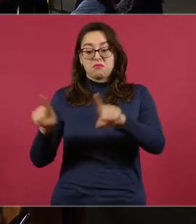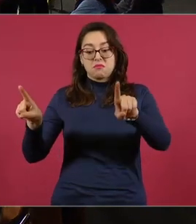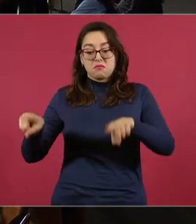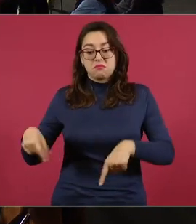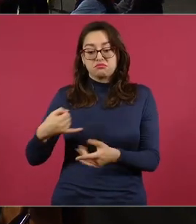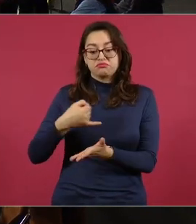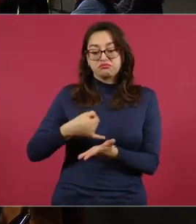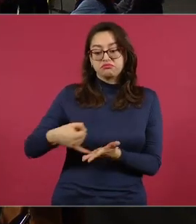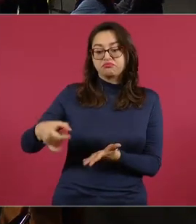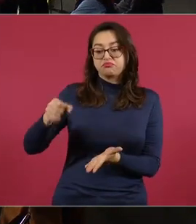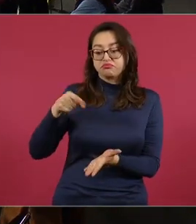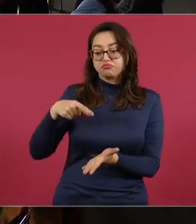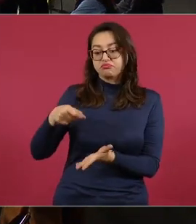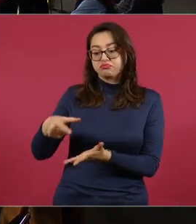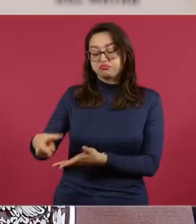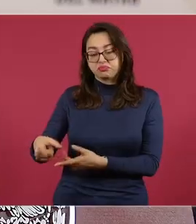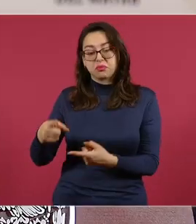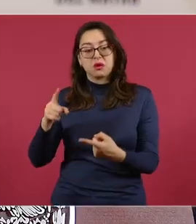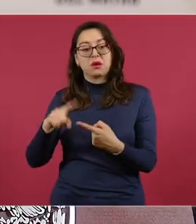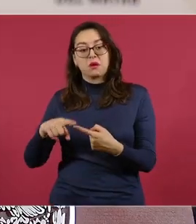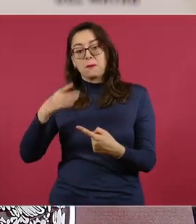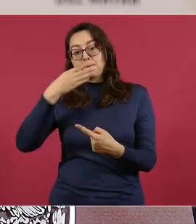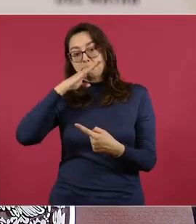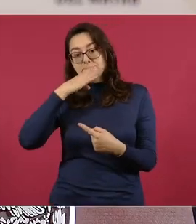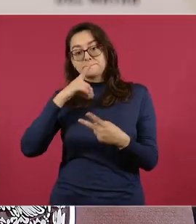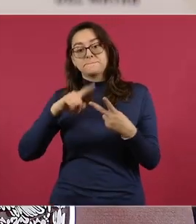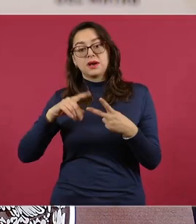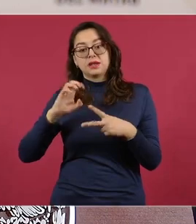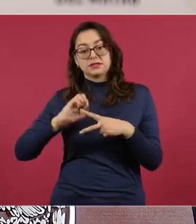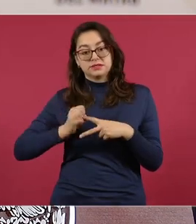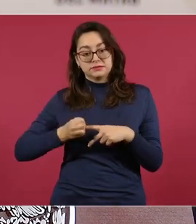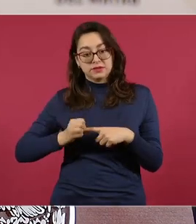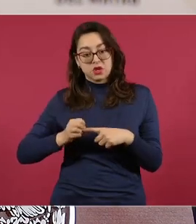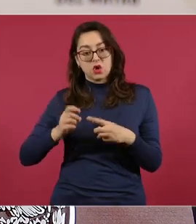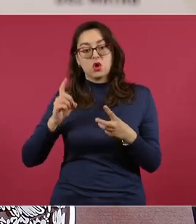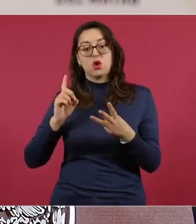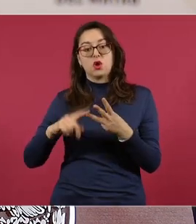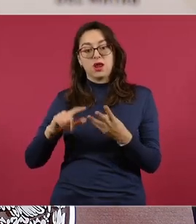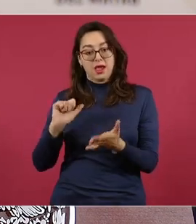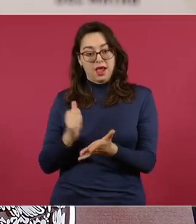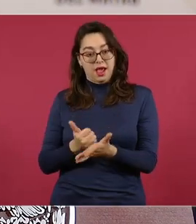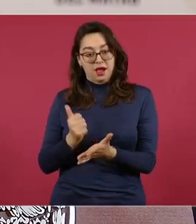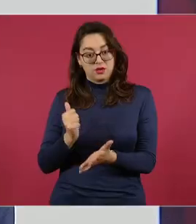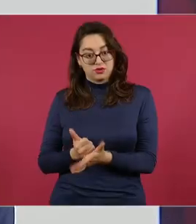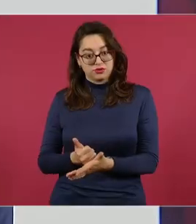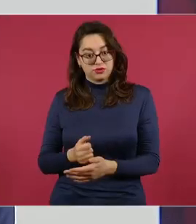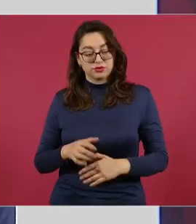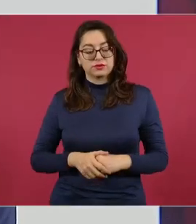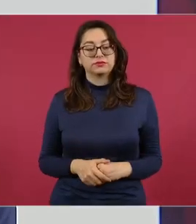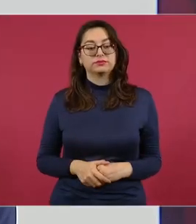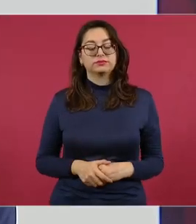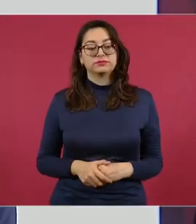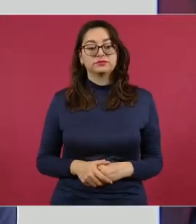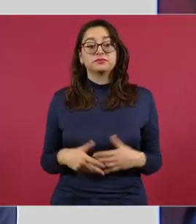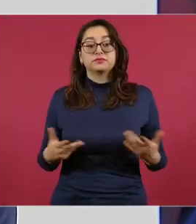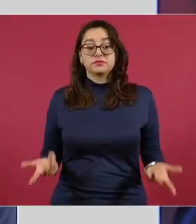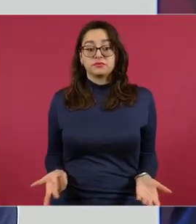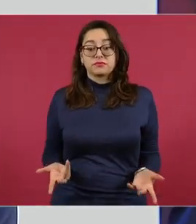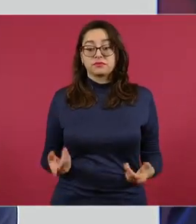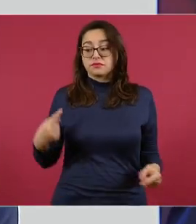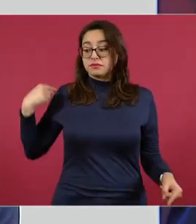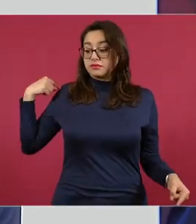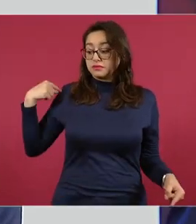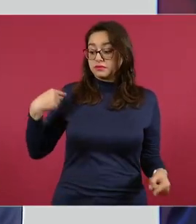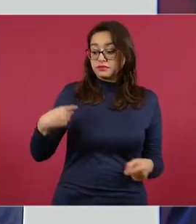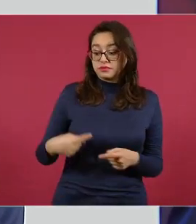de cultivos prioritarios, como es el caso del maíz, frijol, arroz, entre otros cultivos. El avance hasta el 22